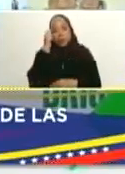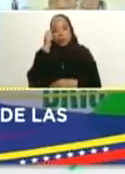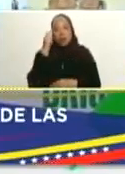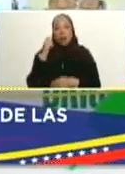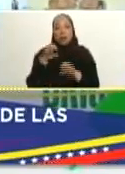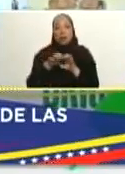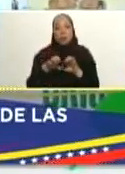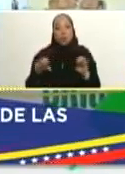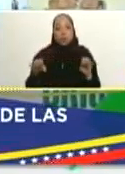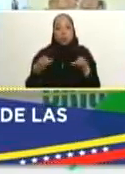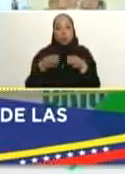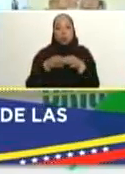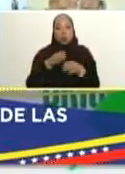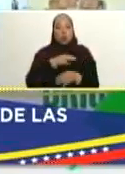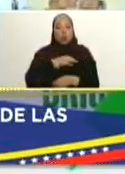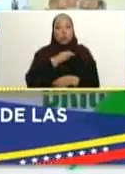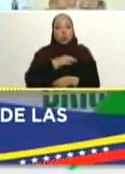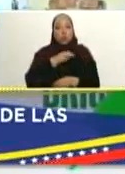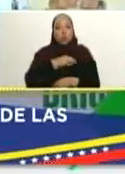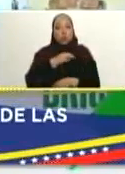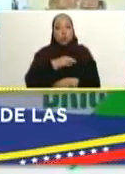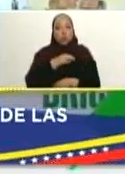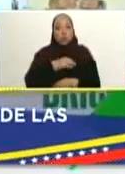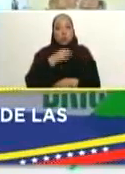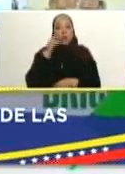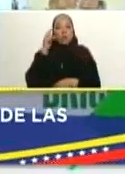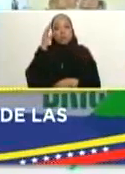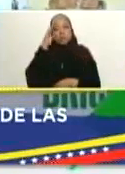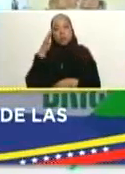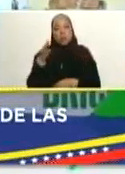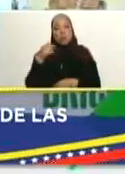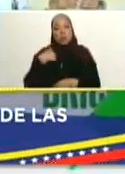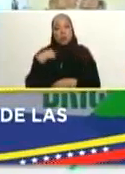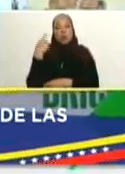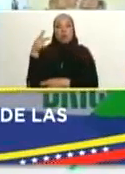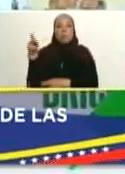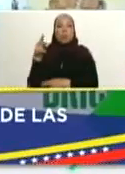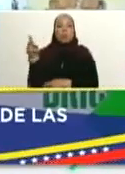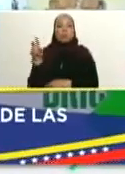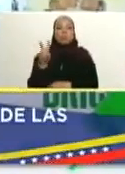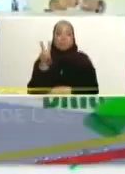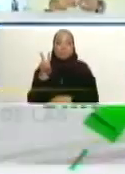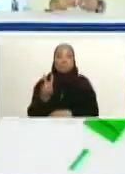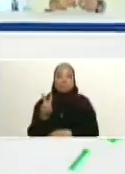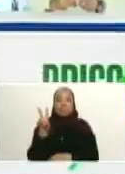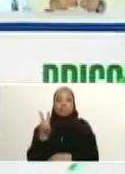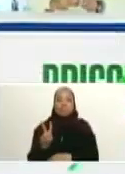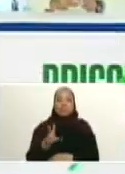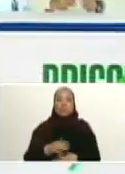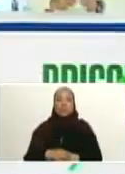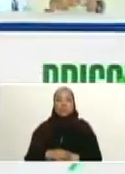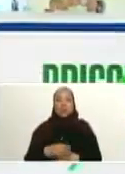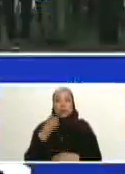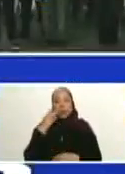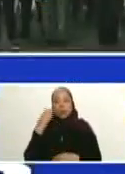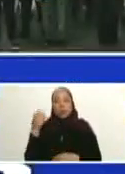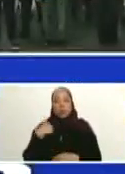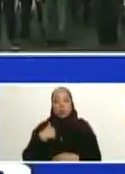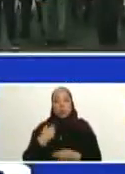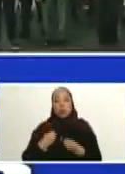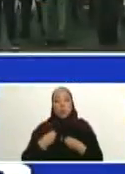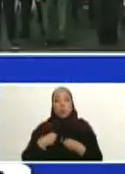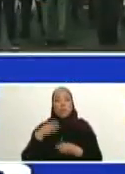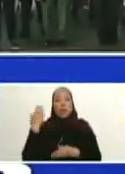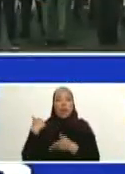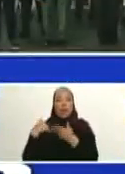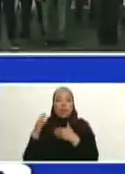Educación, para la parroquia El Valle, mi parroquia. Vámonos al sector Longaray. Allá